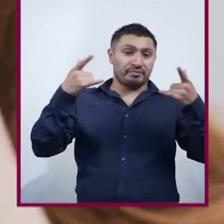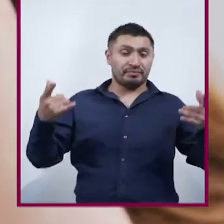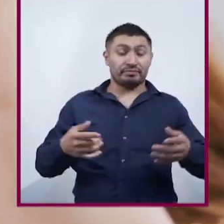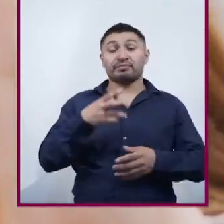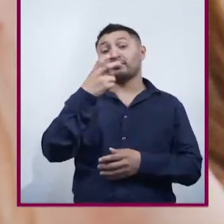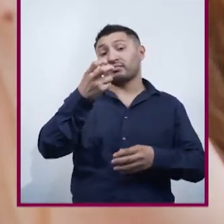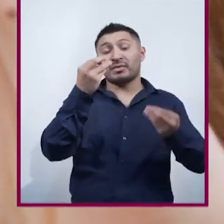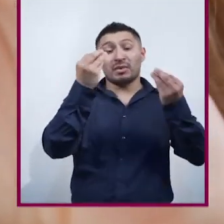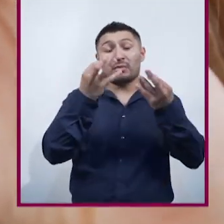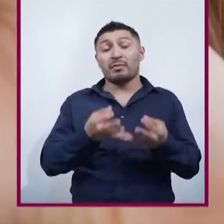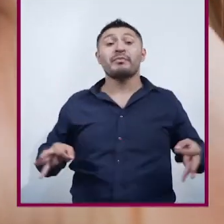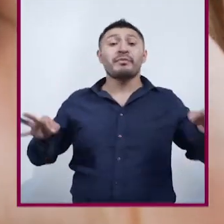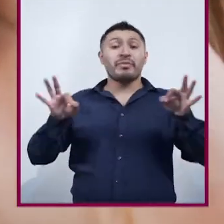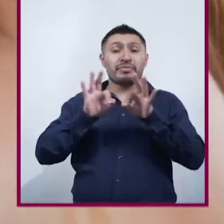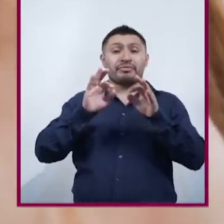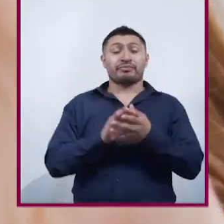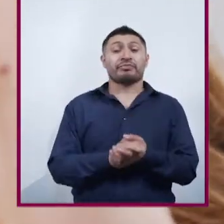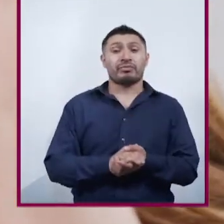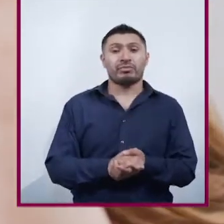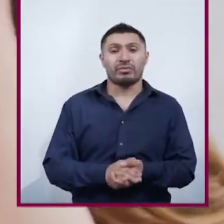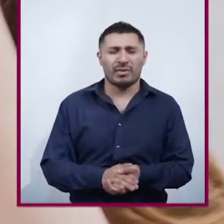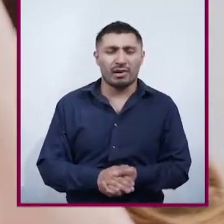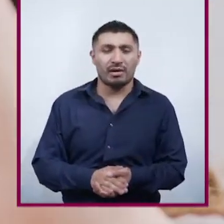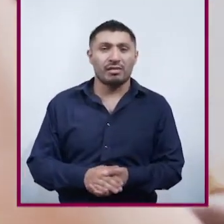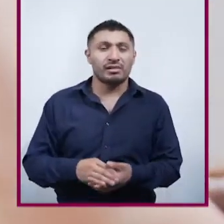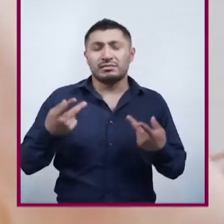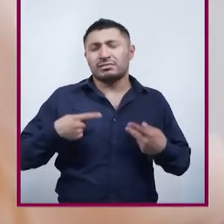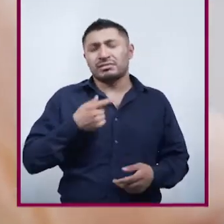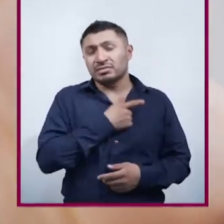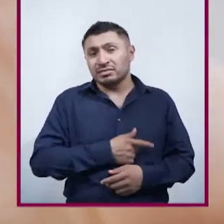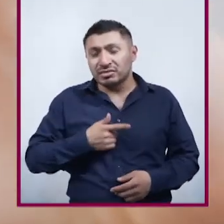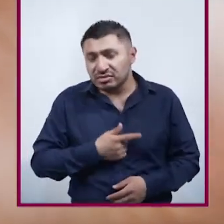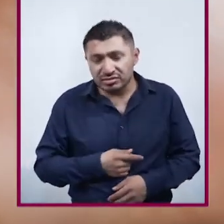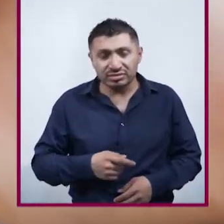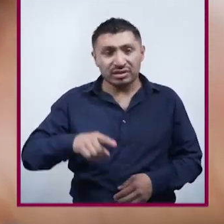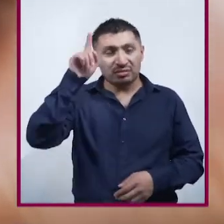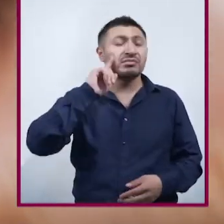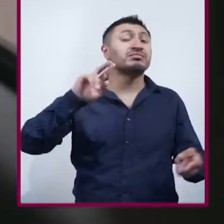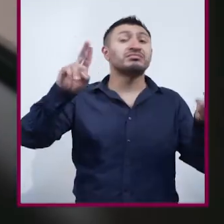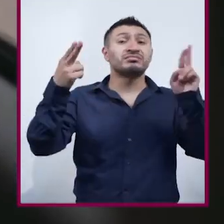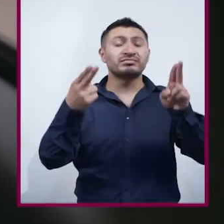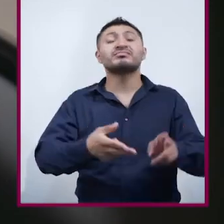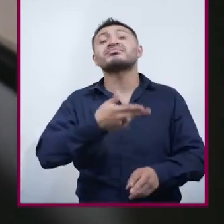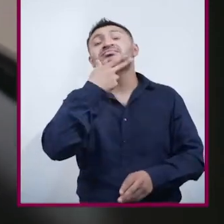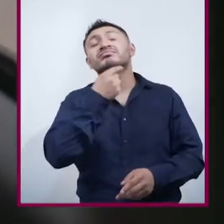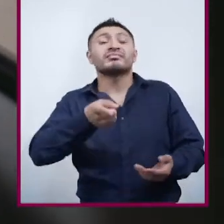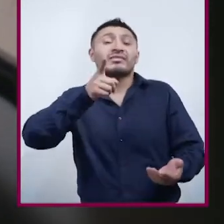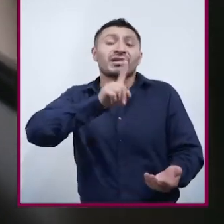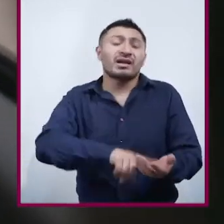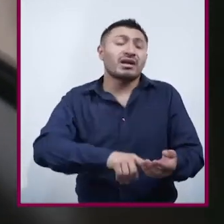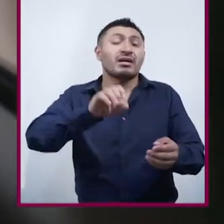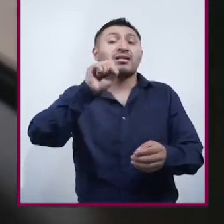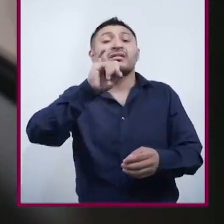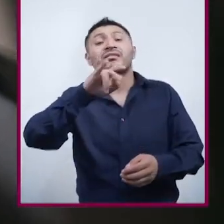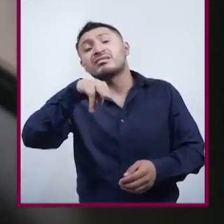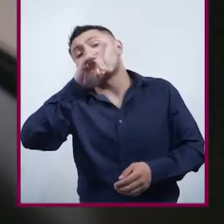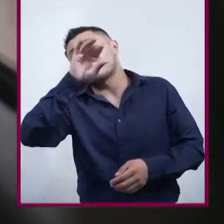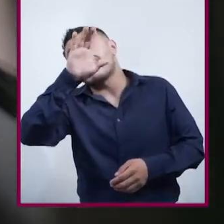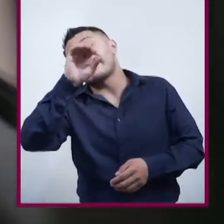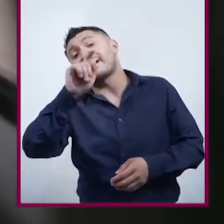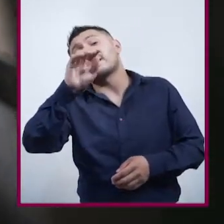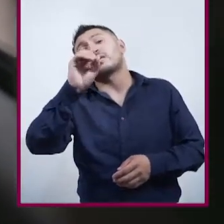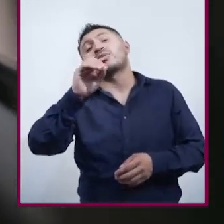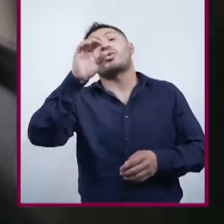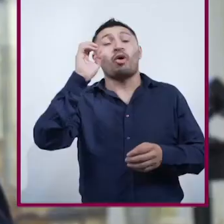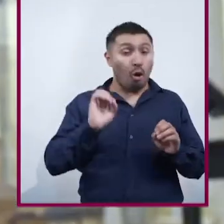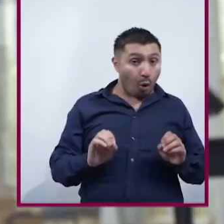un hecho. Esto es muy importante. ¿Es un aficionado, una mujer universitaria, un hombre que pertenece a un sindicato